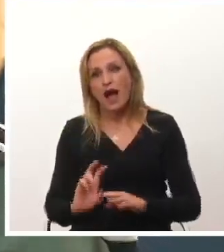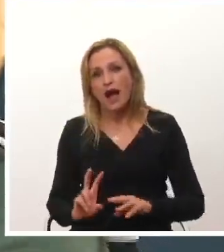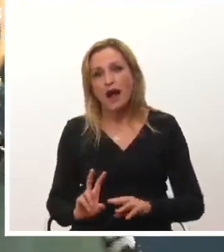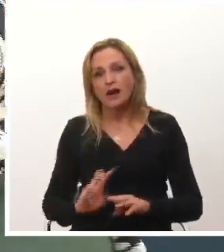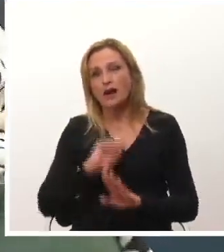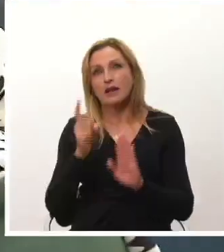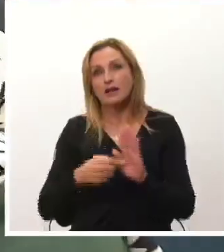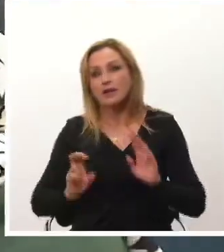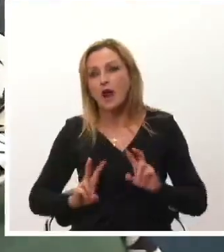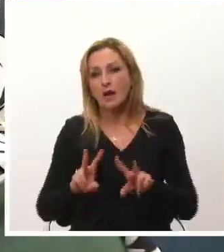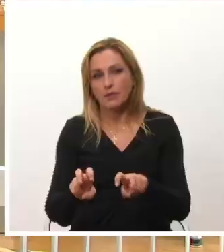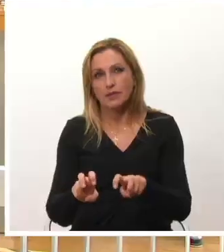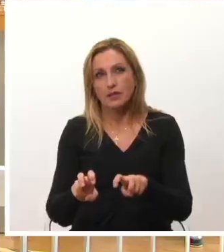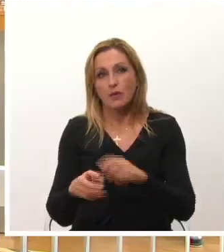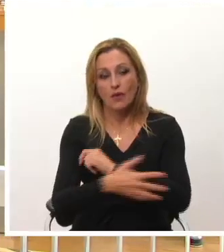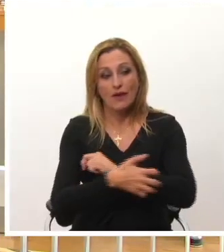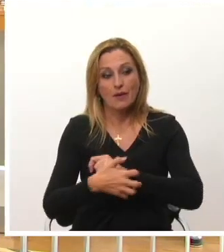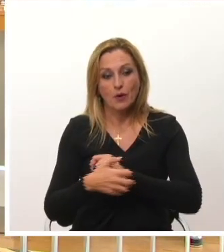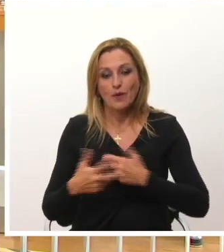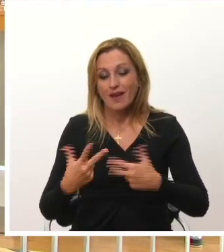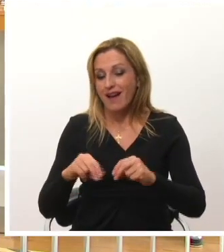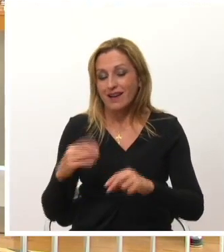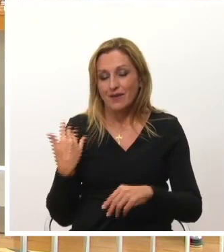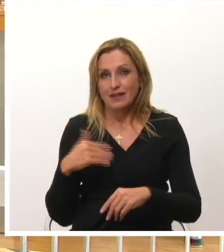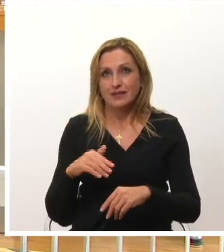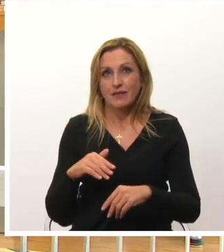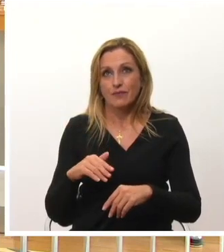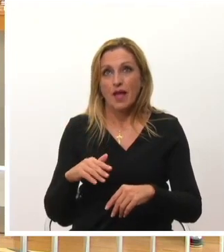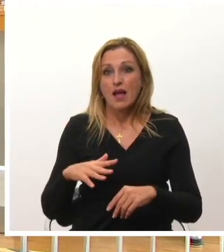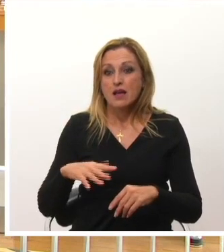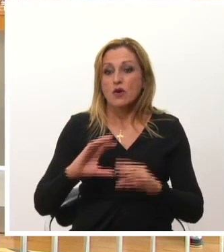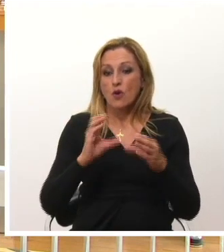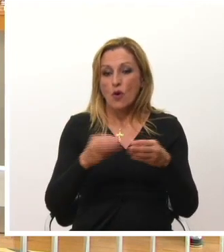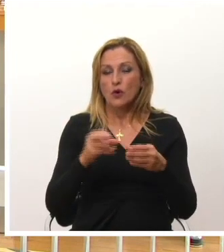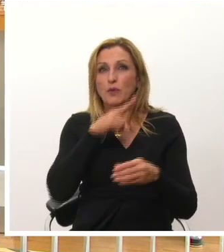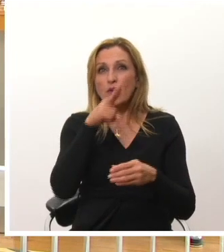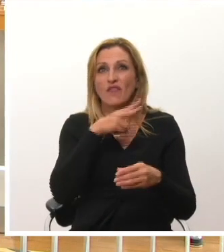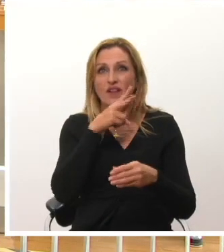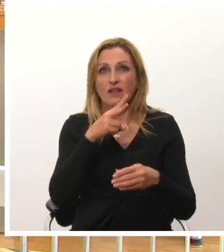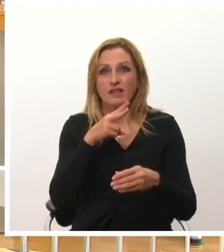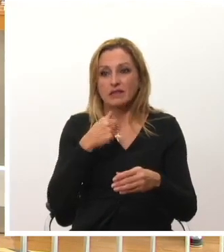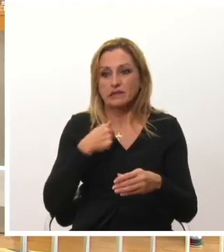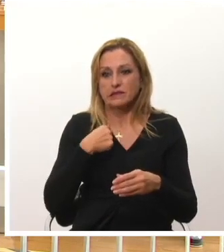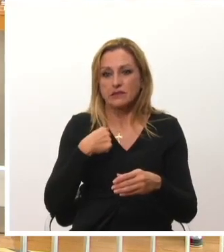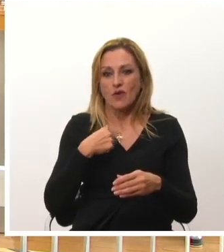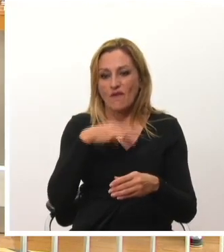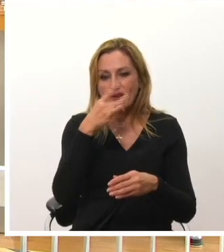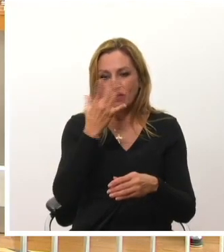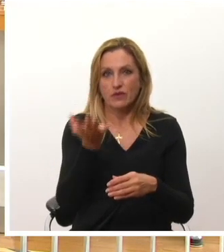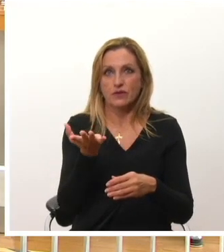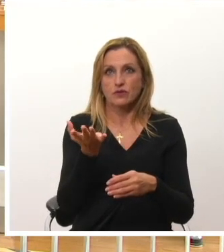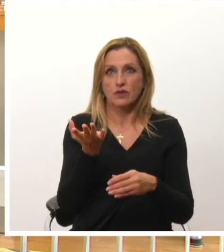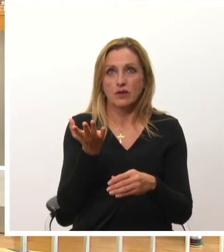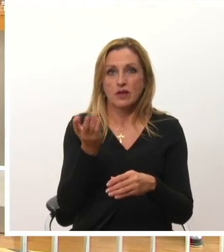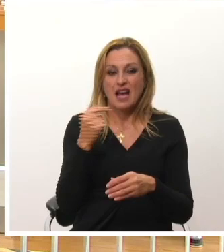que iban a acabar con la pobreza respecto a la llegada verdes lo que ha deslizado el verdaderamente ofensivo Sí sí ha dicho ha